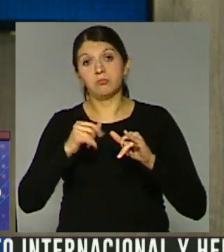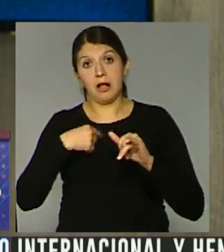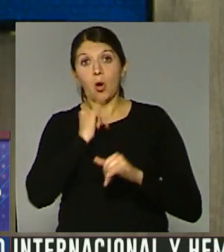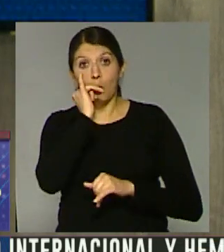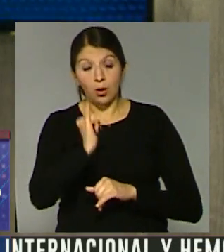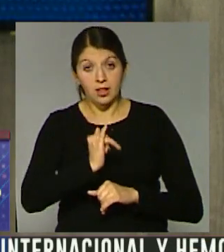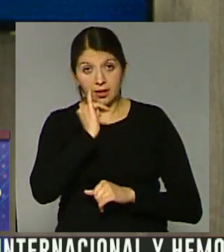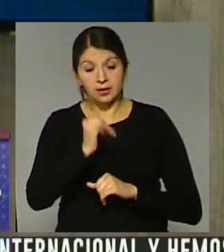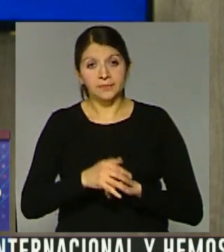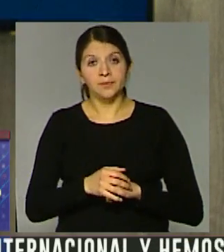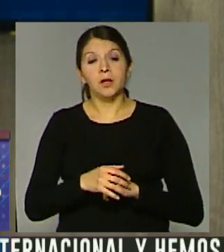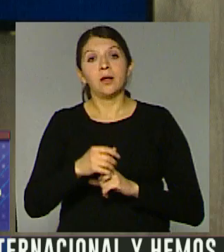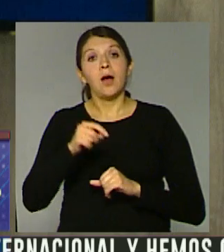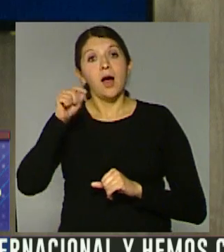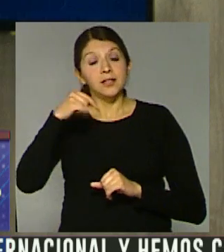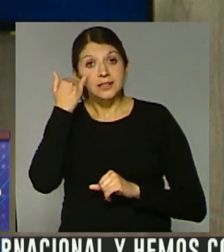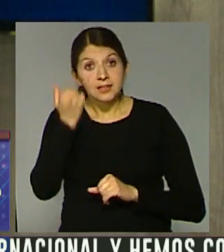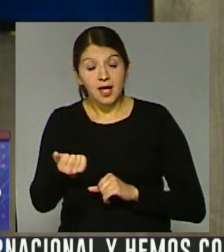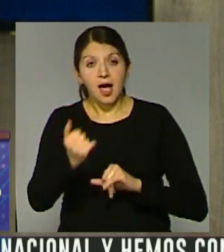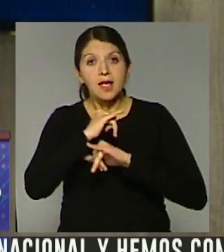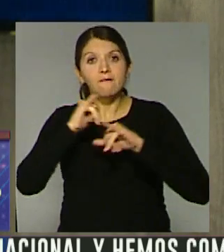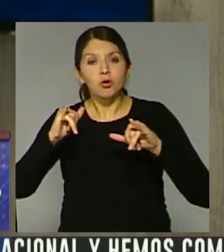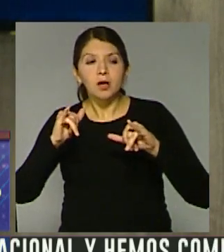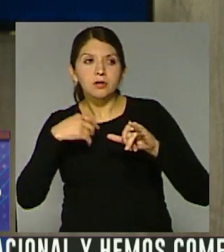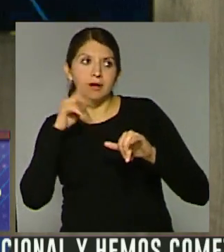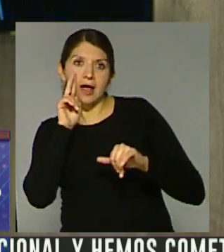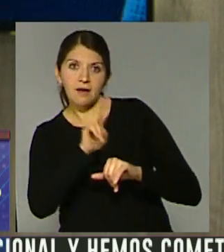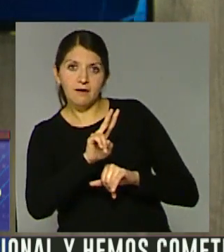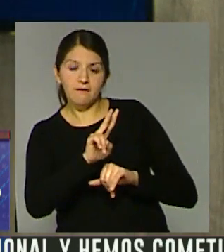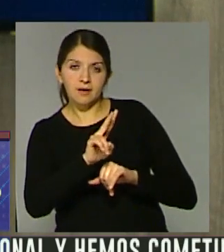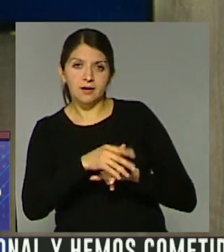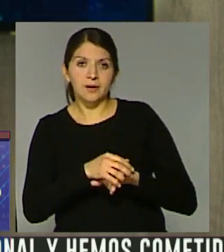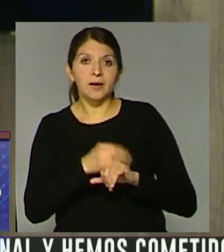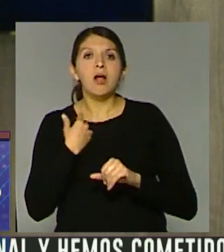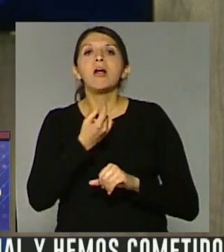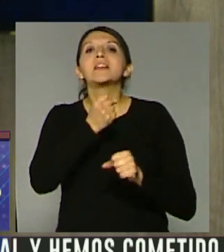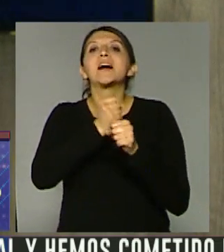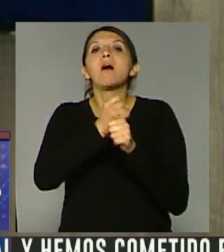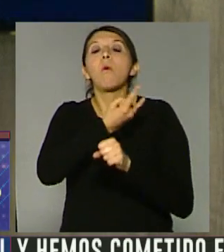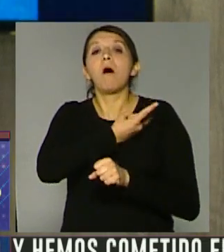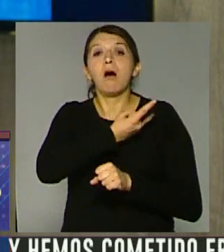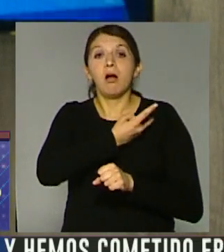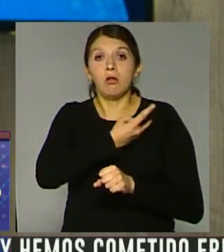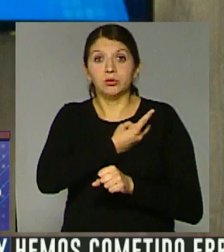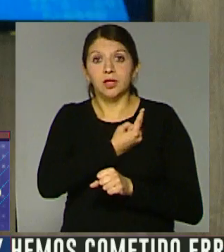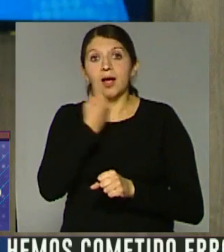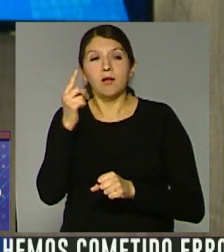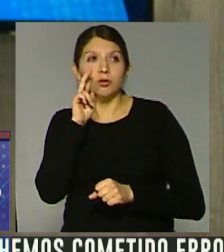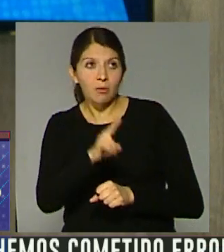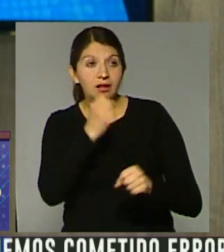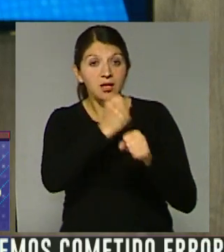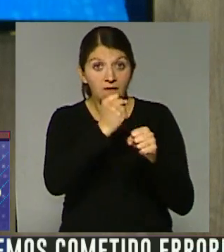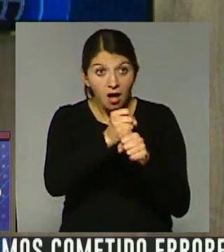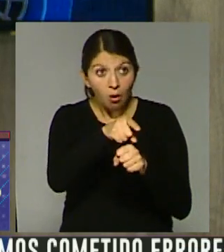partir de esto va a haber información de cuáles van a ser las posibilidades de salida laboral y a partir de ahí cada uno podrá analizar si la